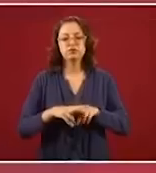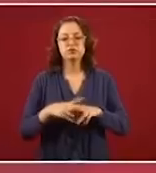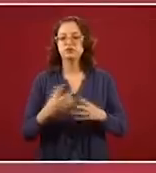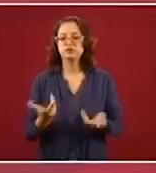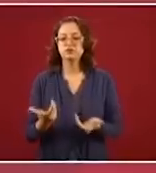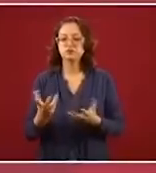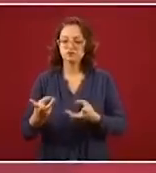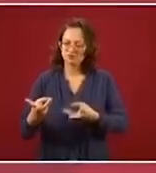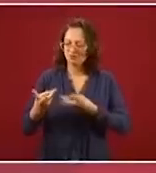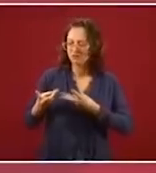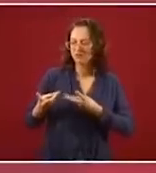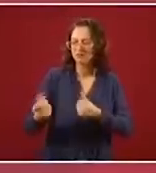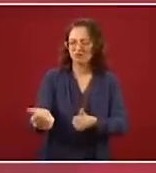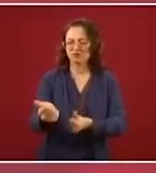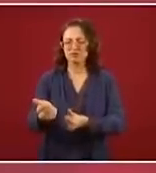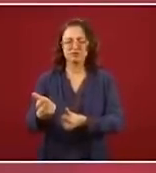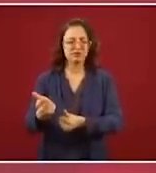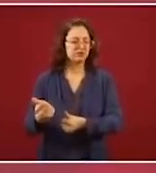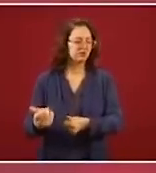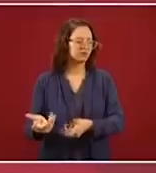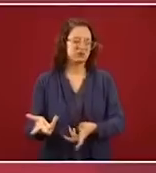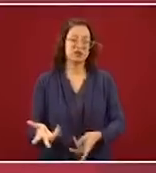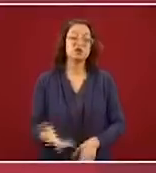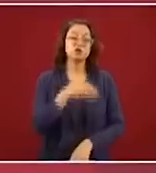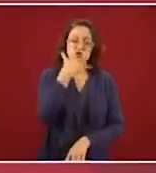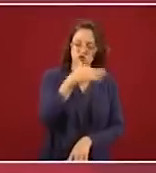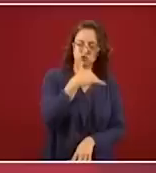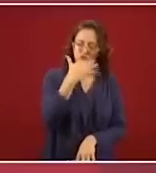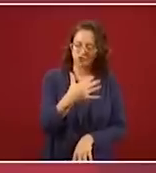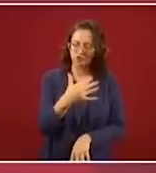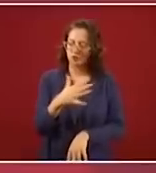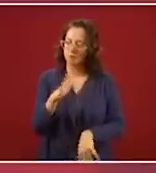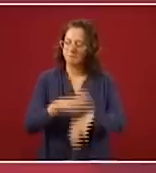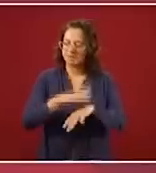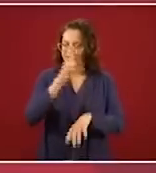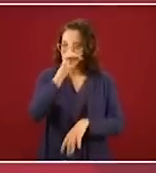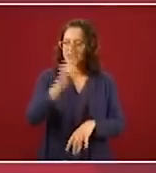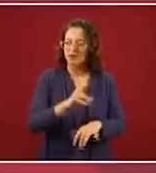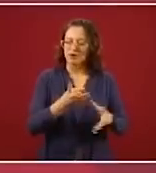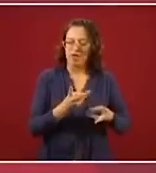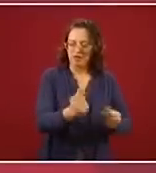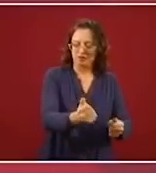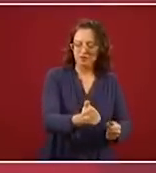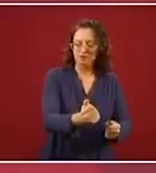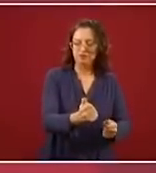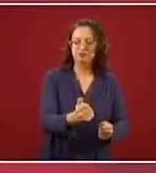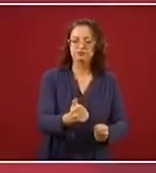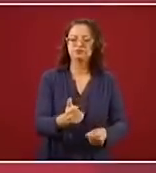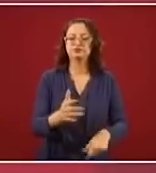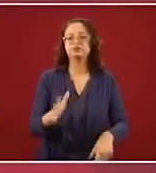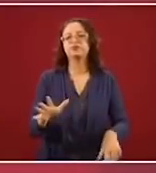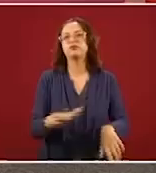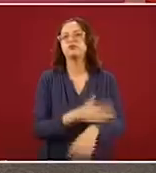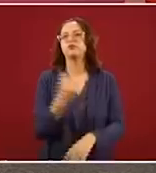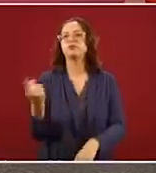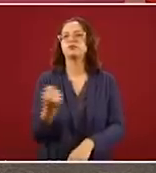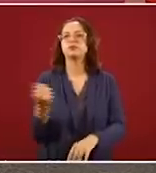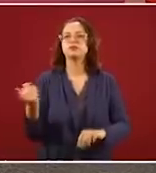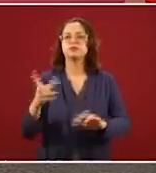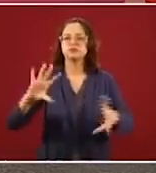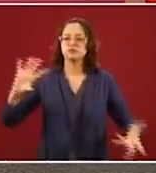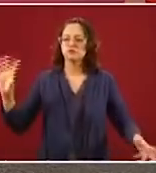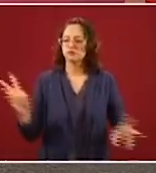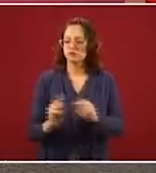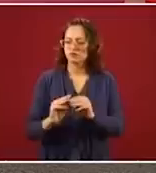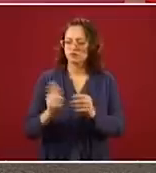costó muchísimo, bueno, aparte de la corrupción, lo principal ahí fue la corrupción, porque estimaron que